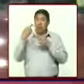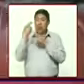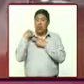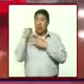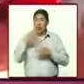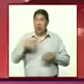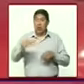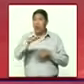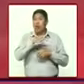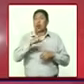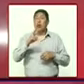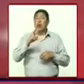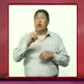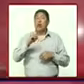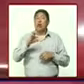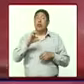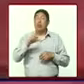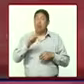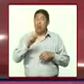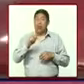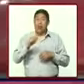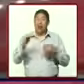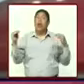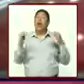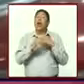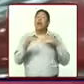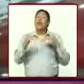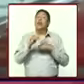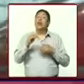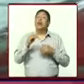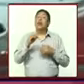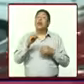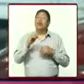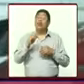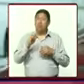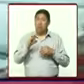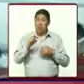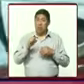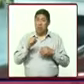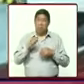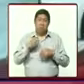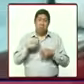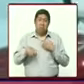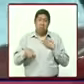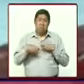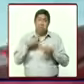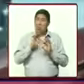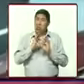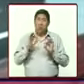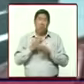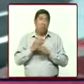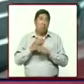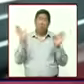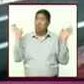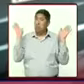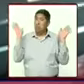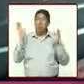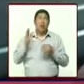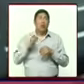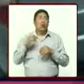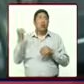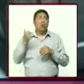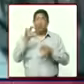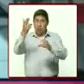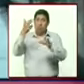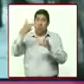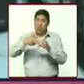del surtidor Volcán, que está acá en la avenida Montes, que están expendiendo sin mayor restricción. En algunos casos señalaban que en otras